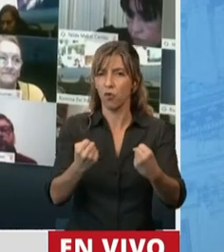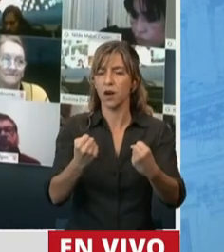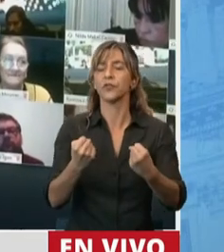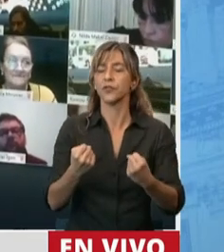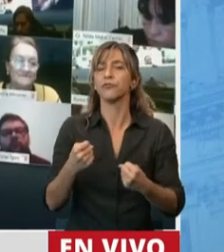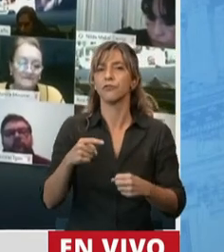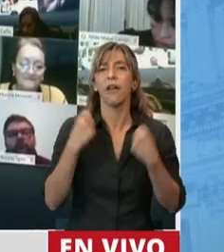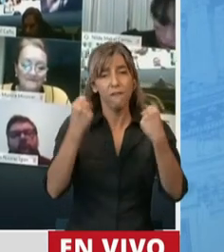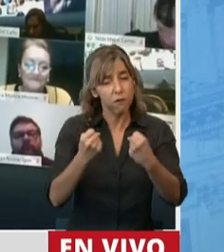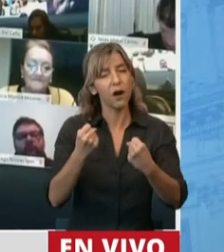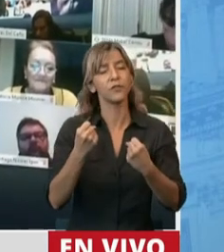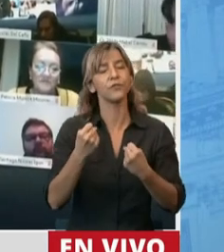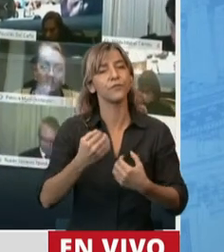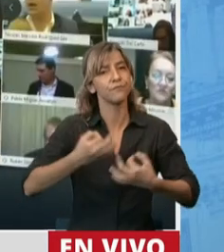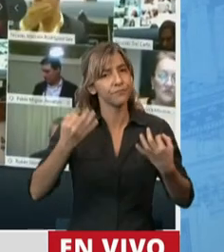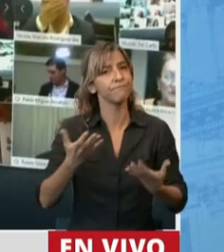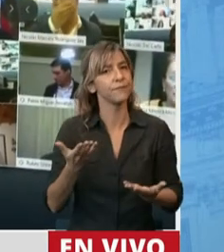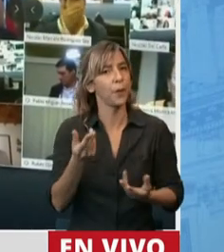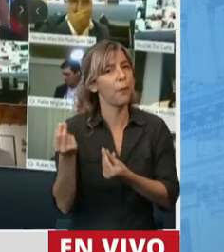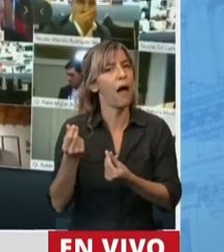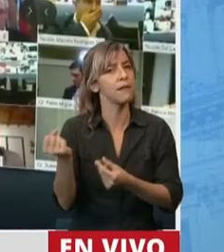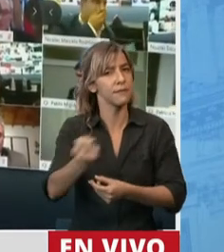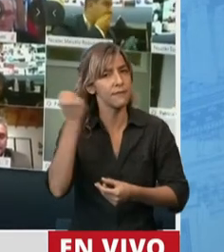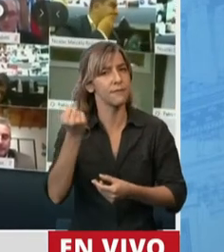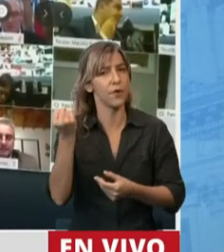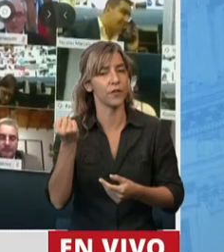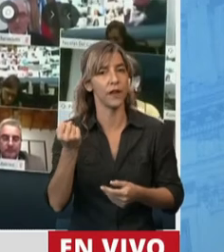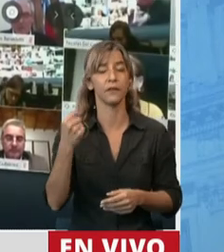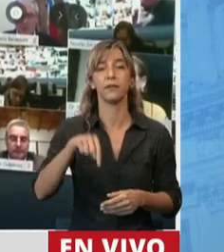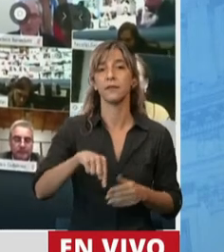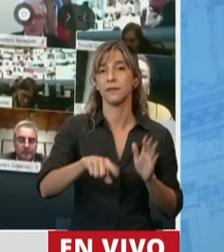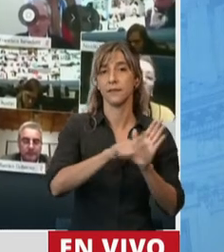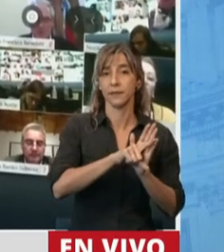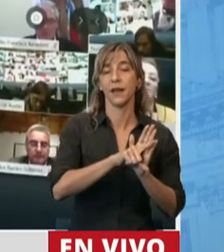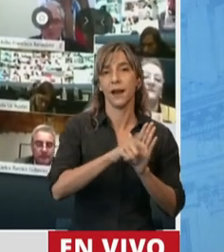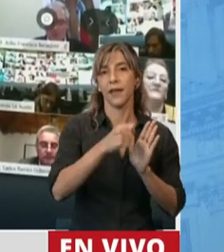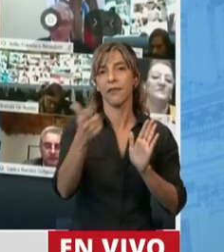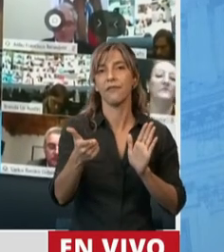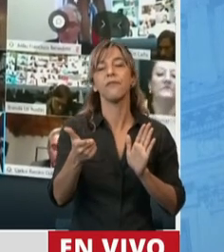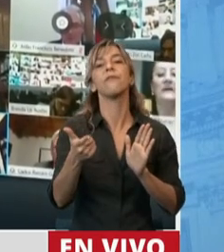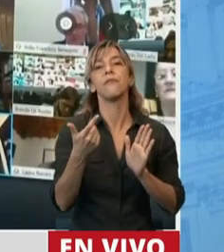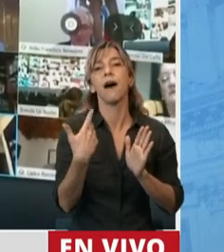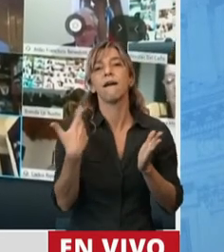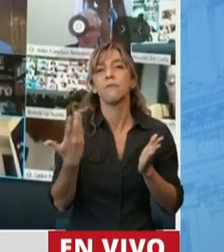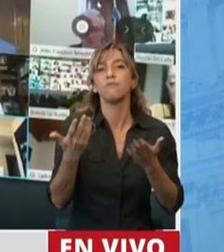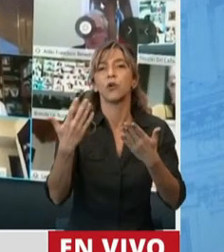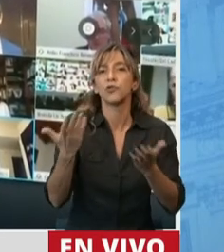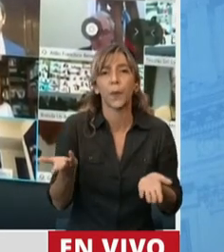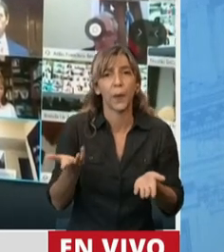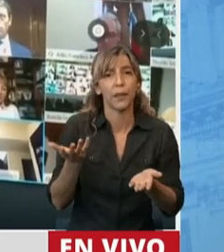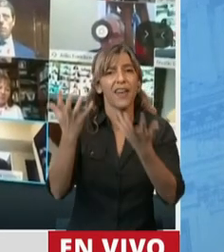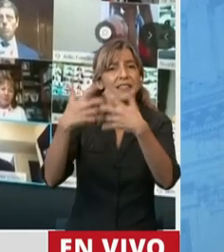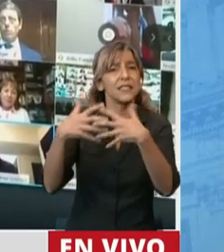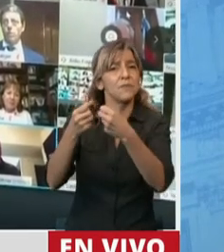Hoy estamos dando con esta ley otra herramienta más al sistema sanitario argentino para poder salvar